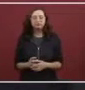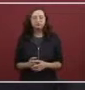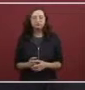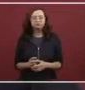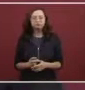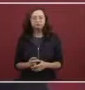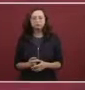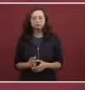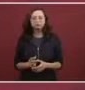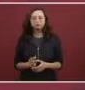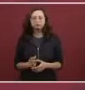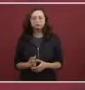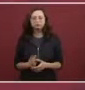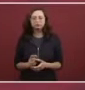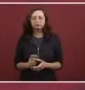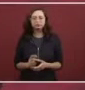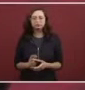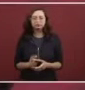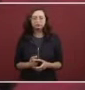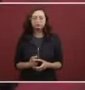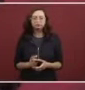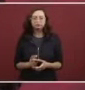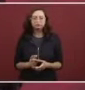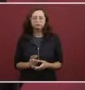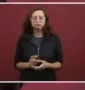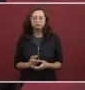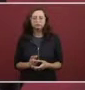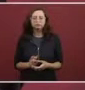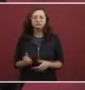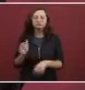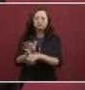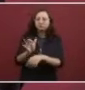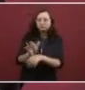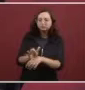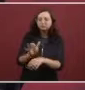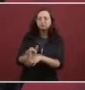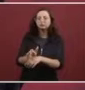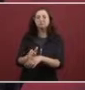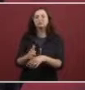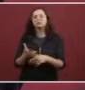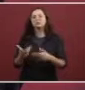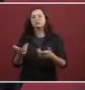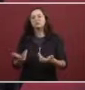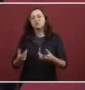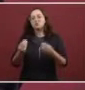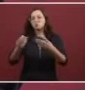además de favores, además de que muchos medios